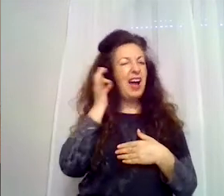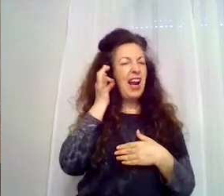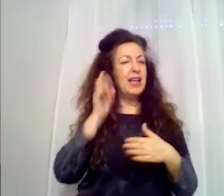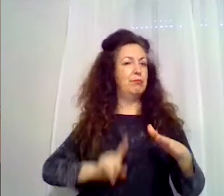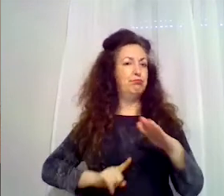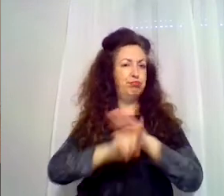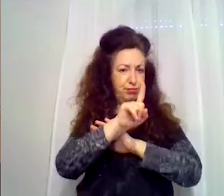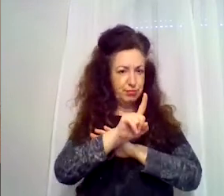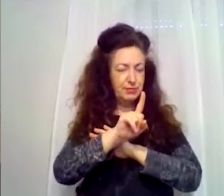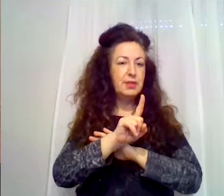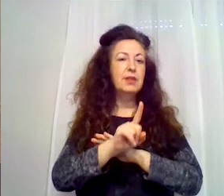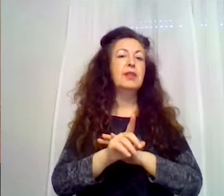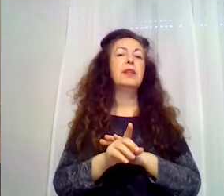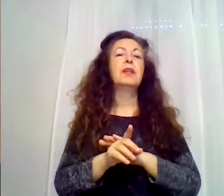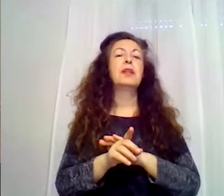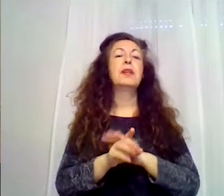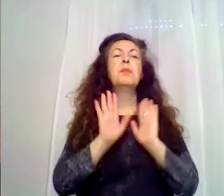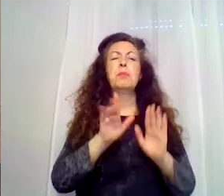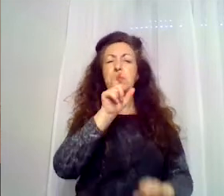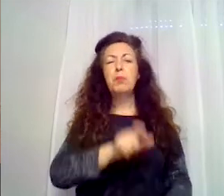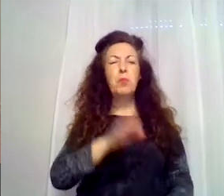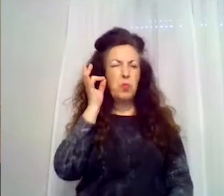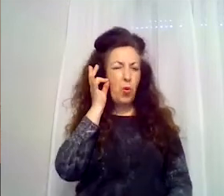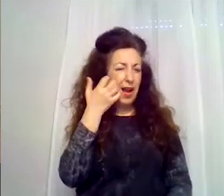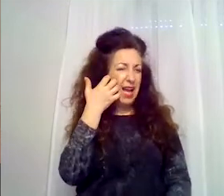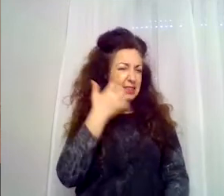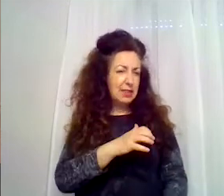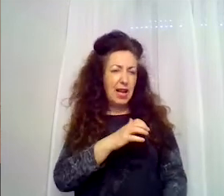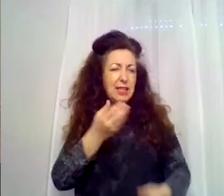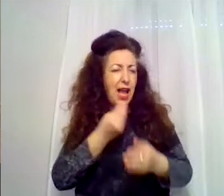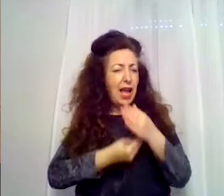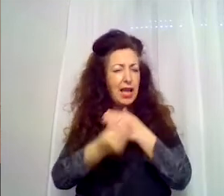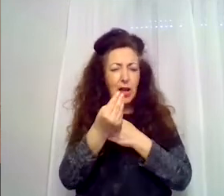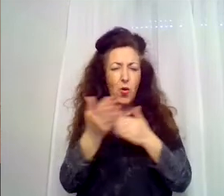que estudia en el colegio Corpus Christi de